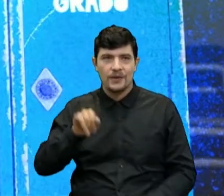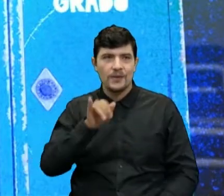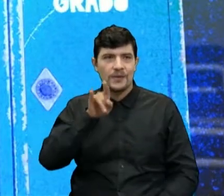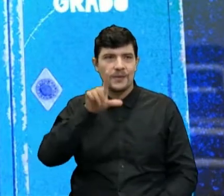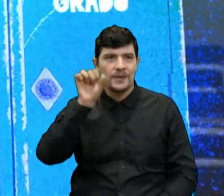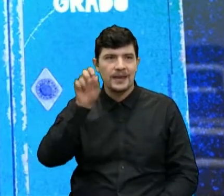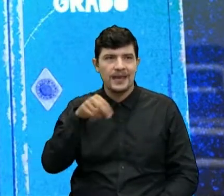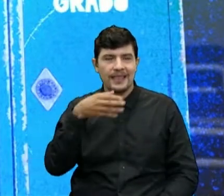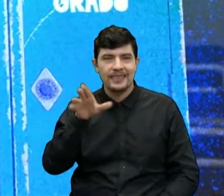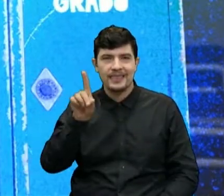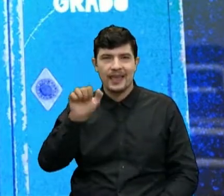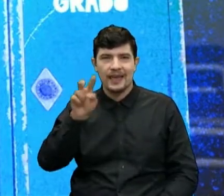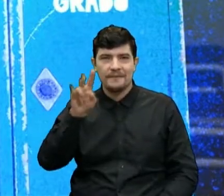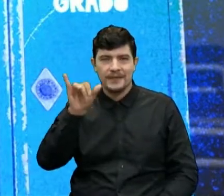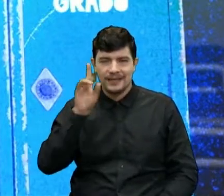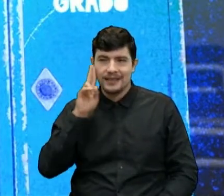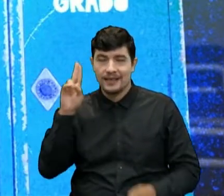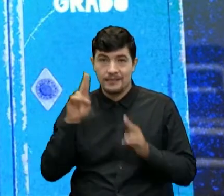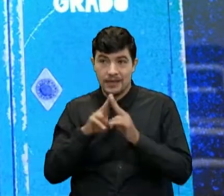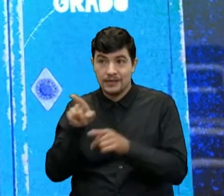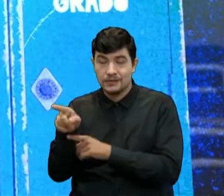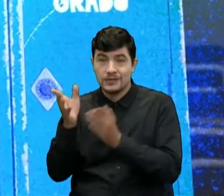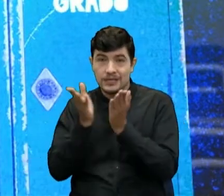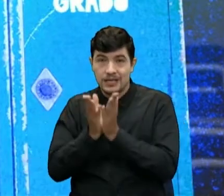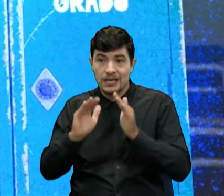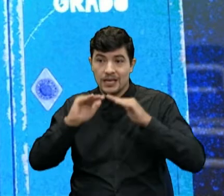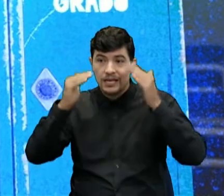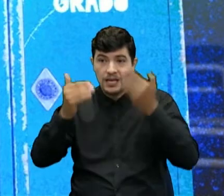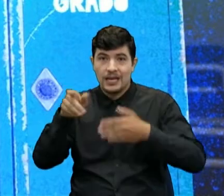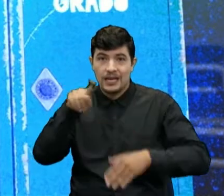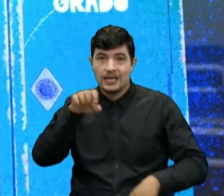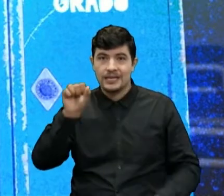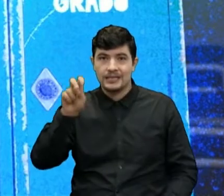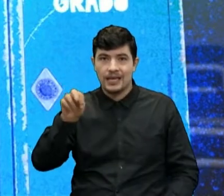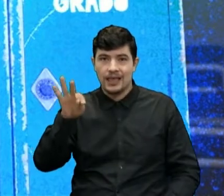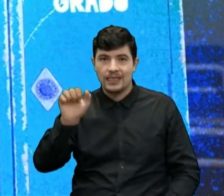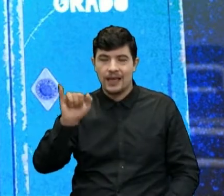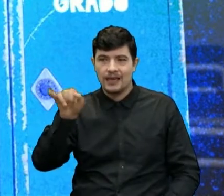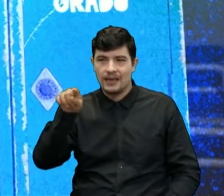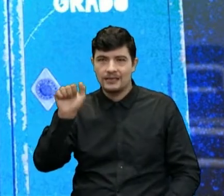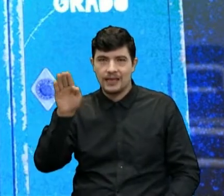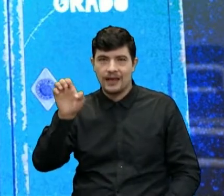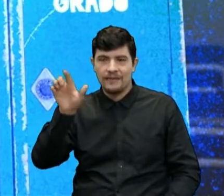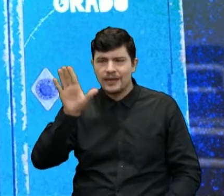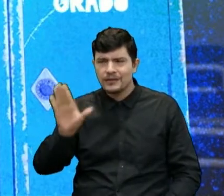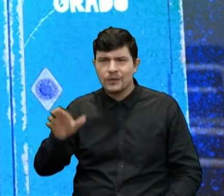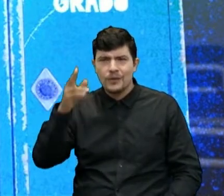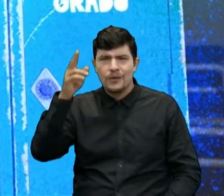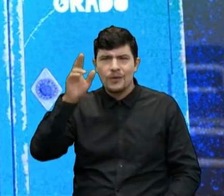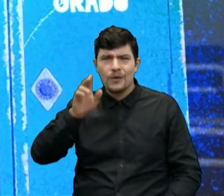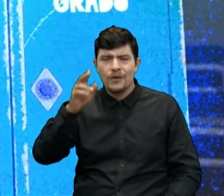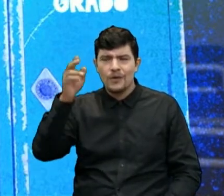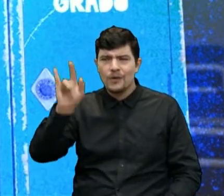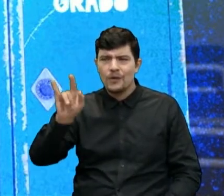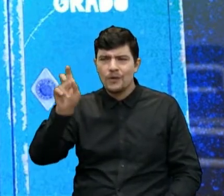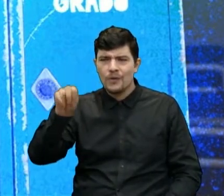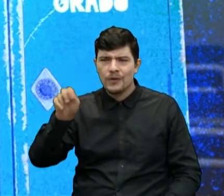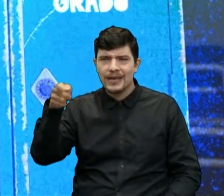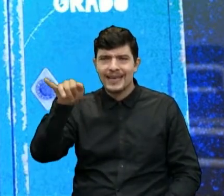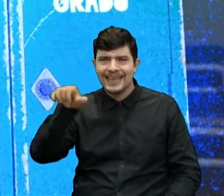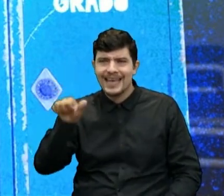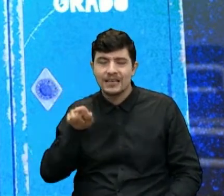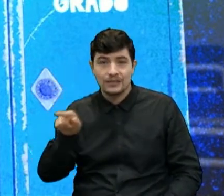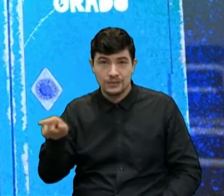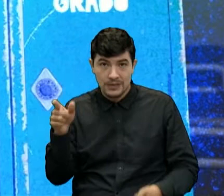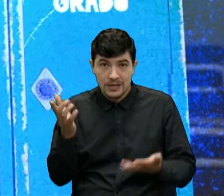Y está conectado Bueno, estudia en el colegio Santa Isabel de Hungría Y envía esta fotografía A nuestro programa Hoy con la bata